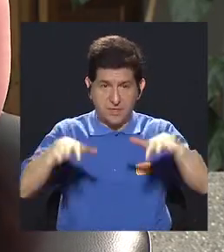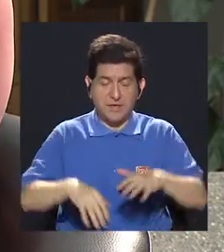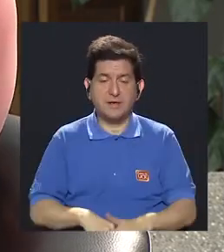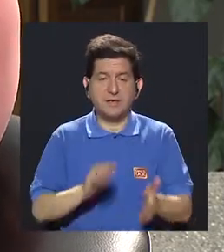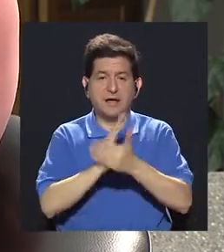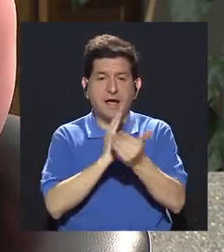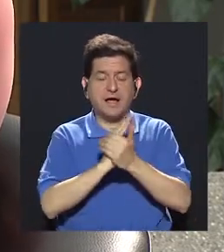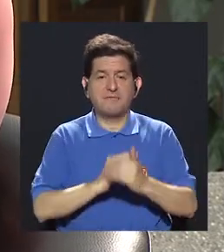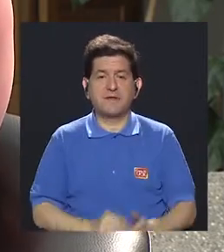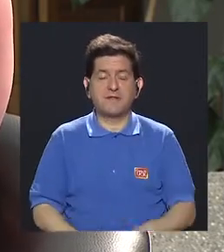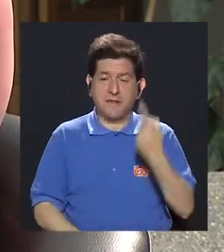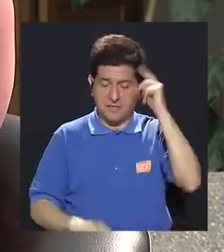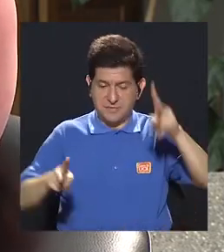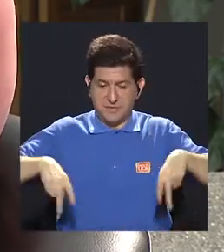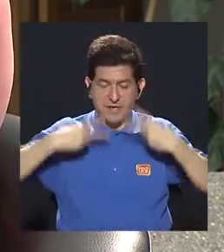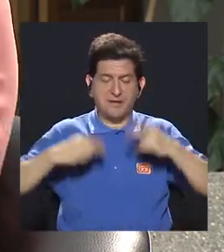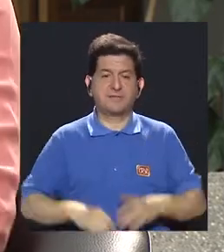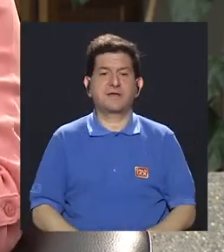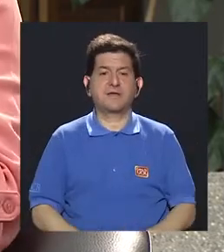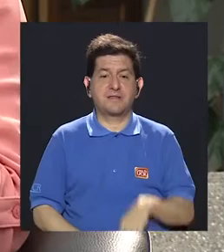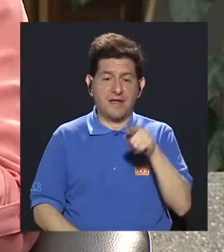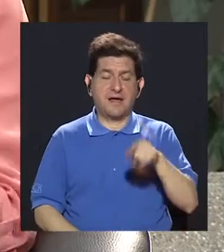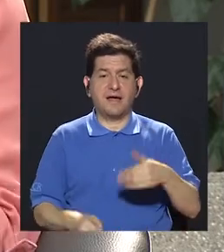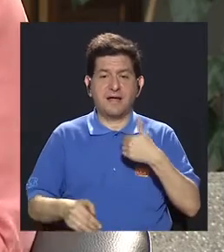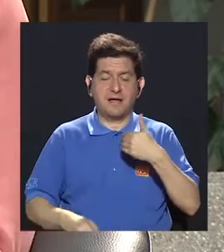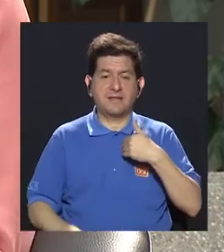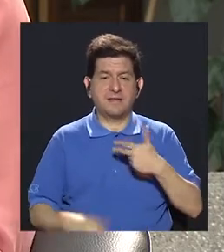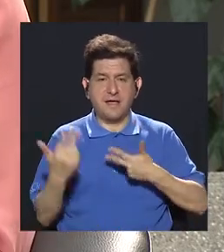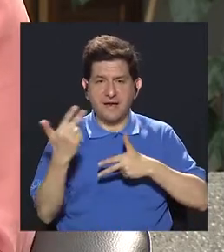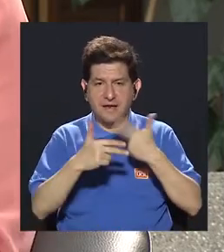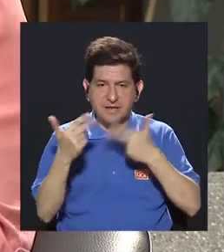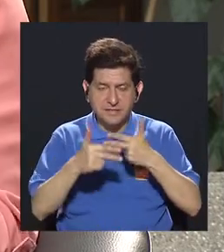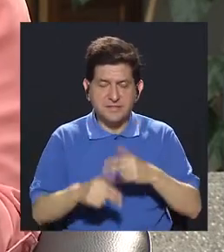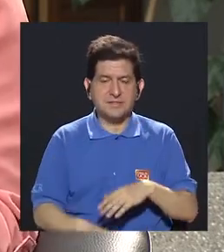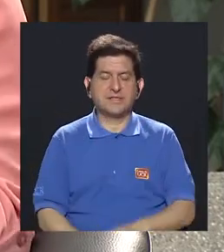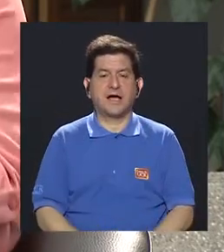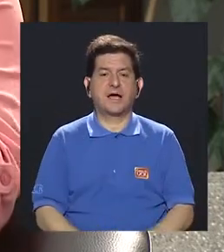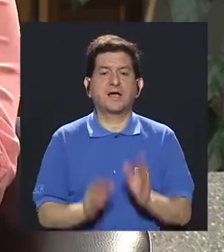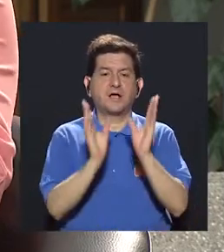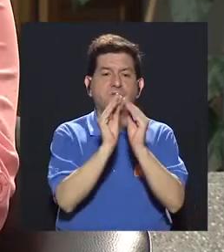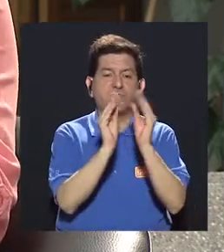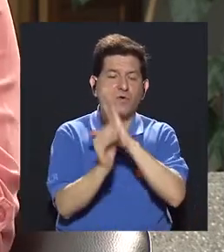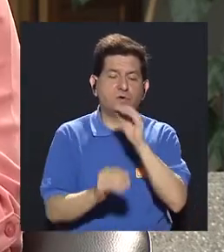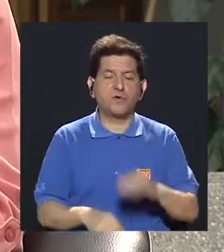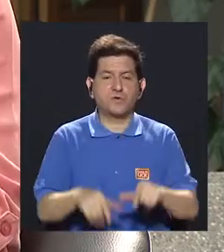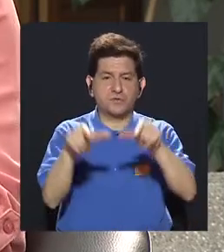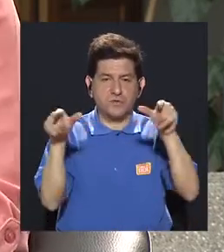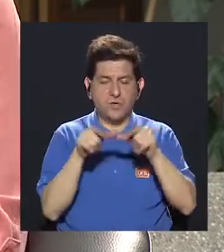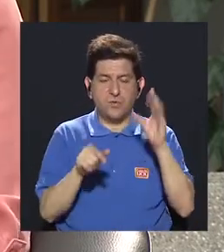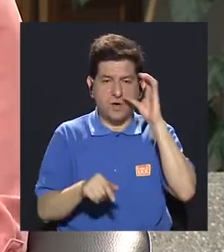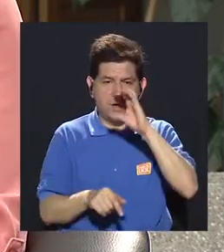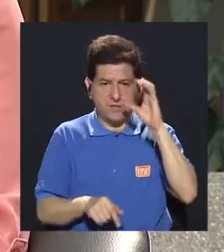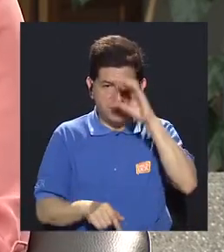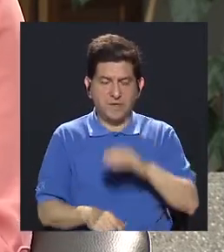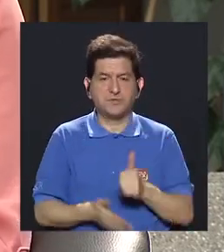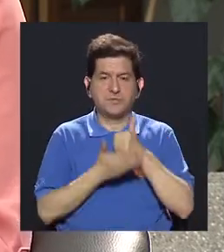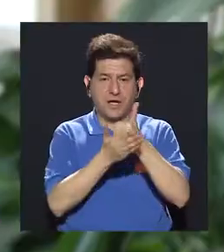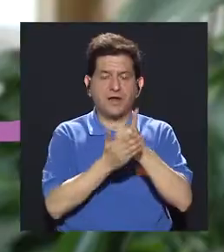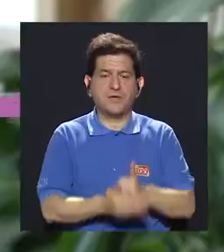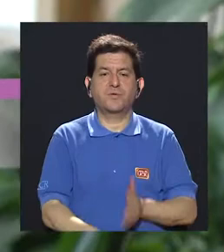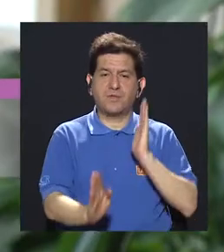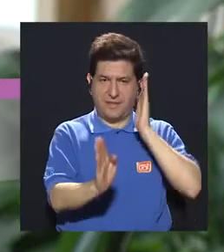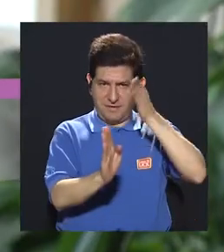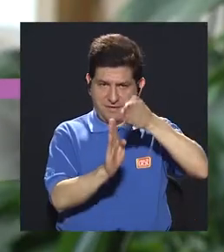vida y también chats, foros y directorio de lugares donde ellos pueden ir a buscar ayuda cara a cara.